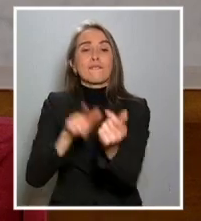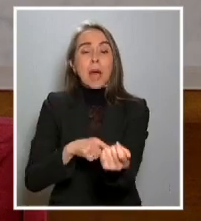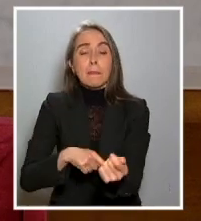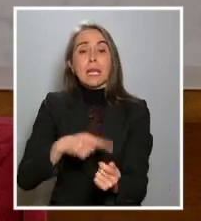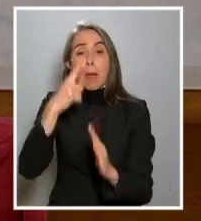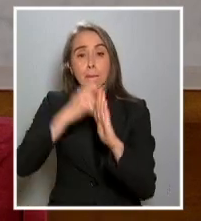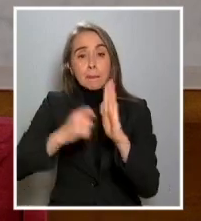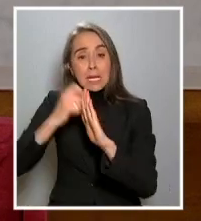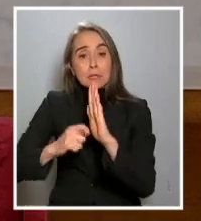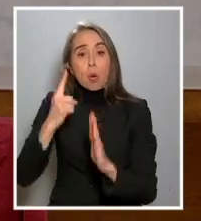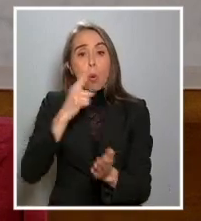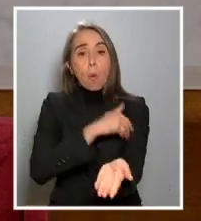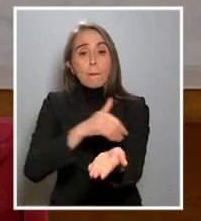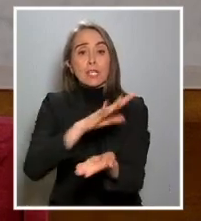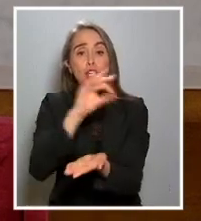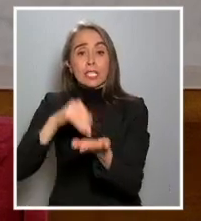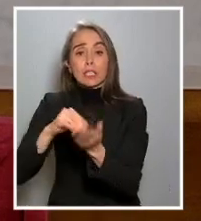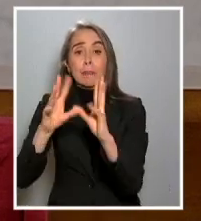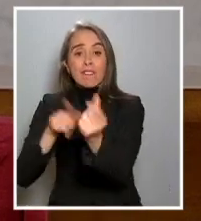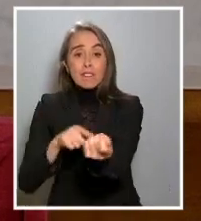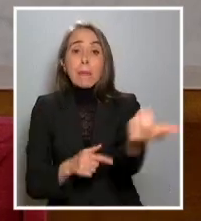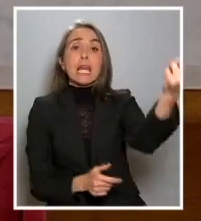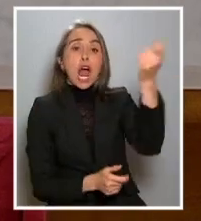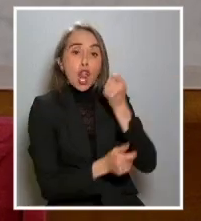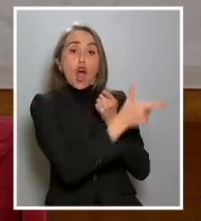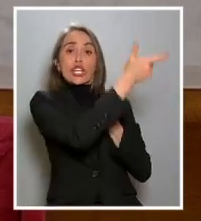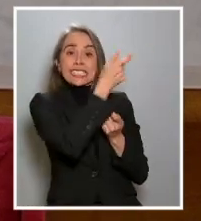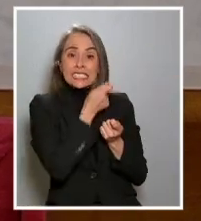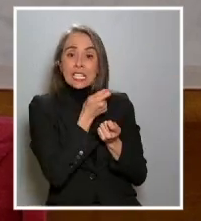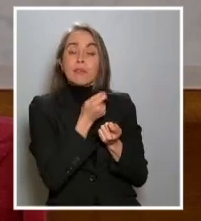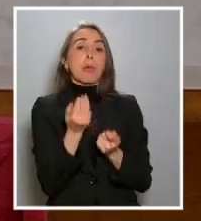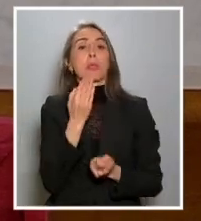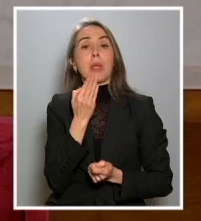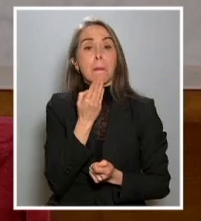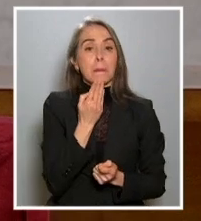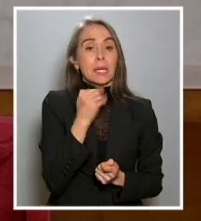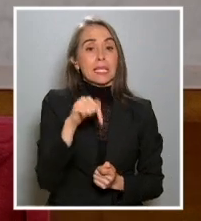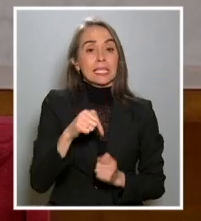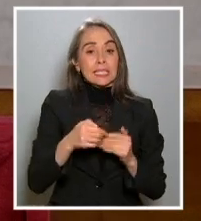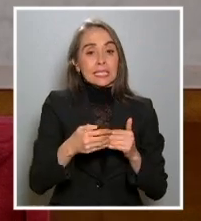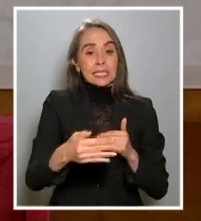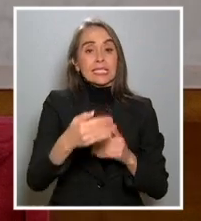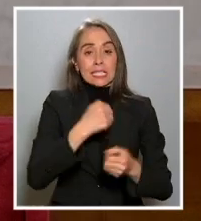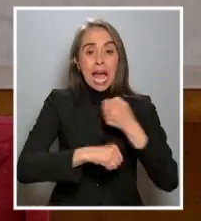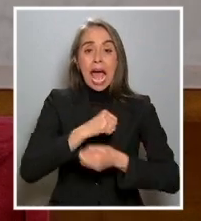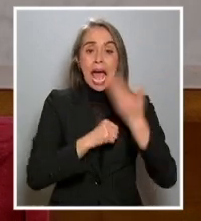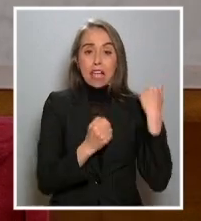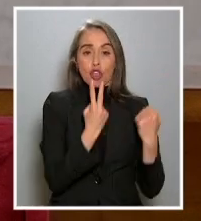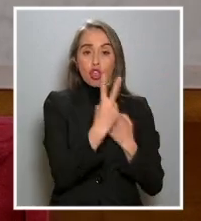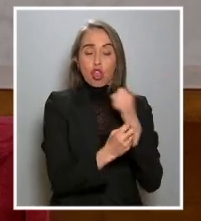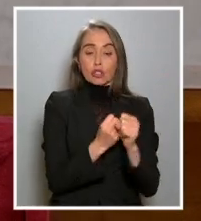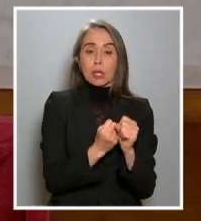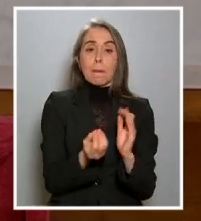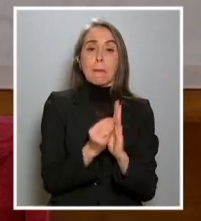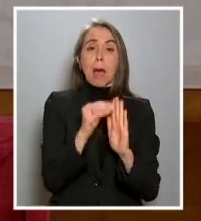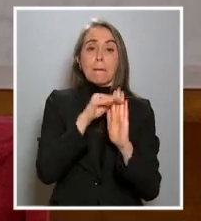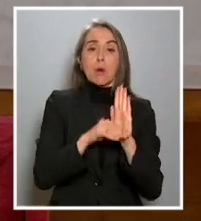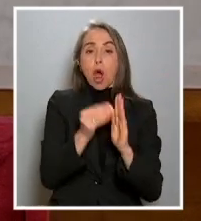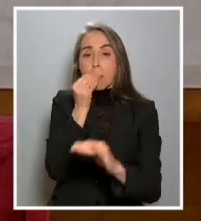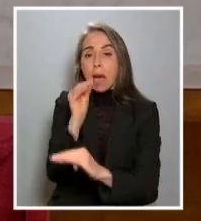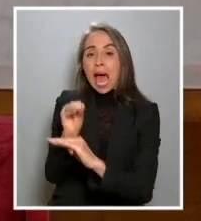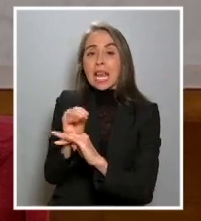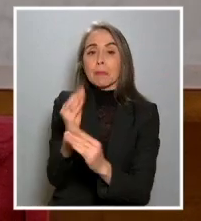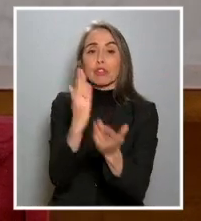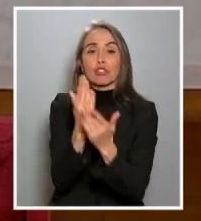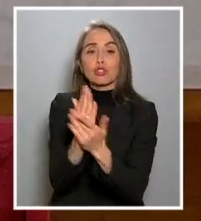más de 1,5 millones de hogares. Y asimismo, durante estos años también hemos ampliado el programa de alimentación escolar,